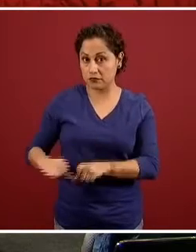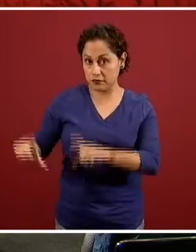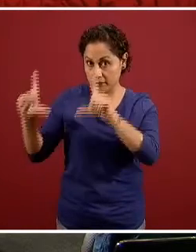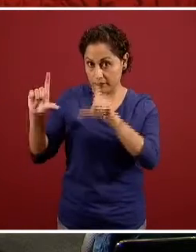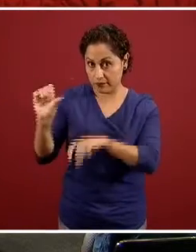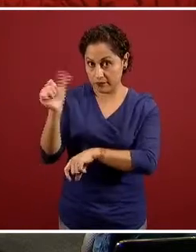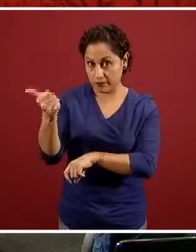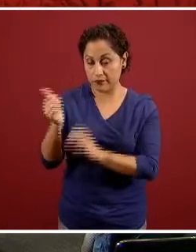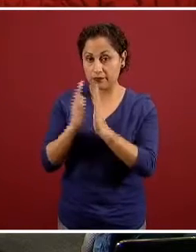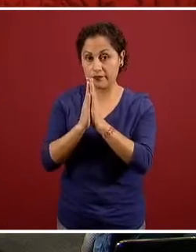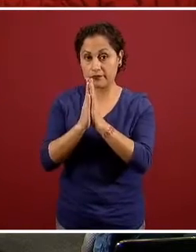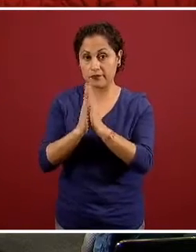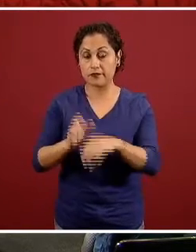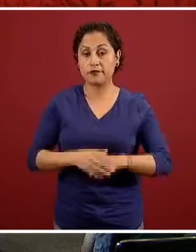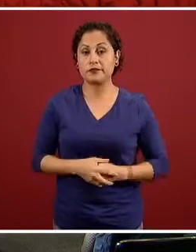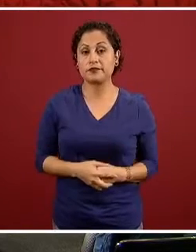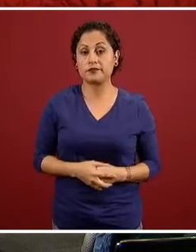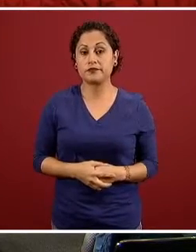más.